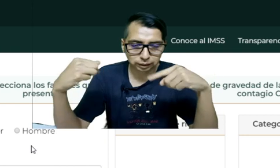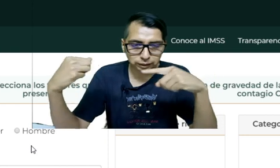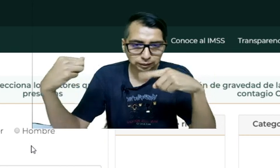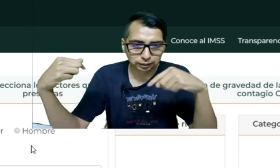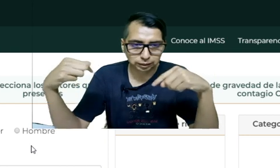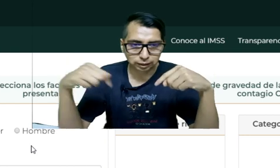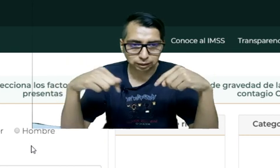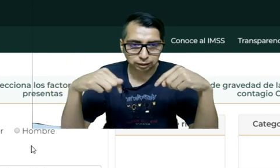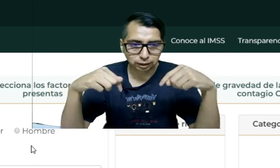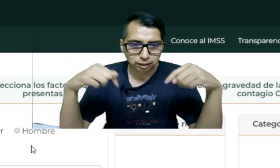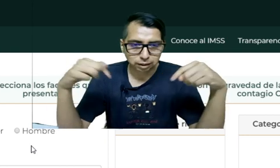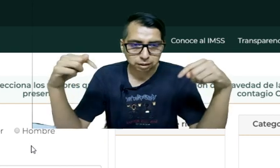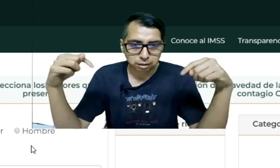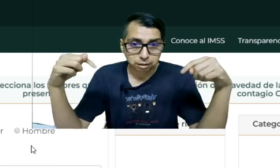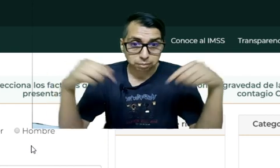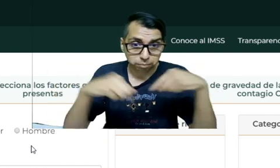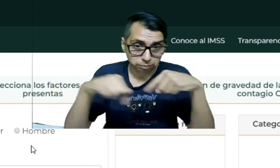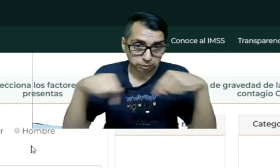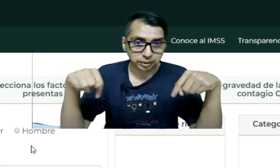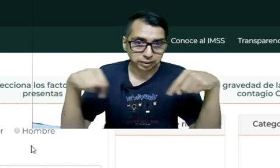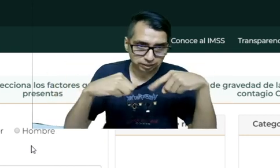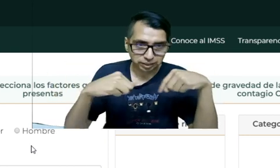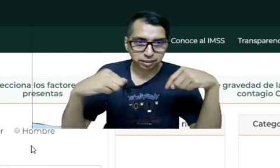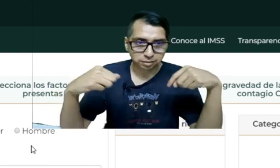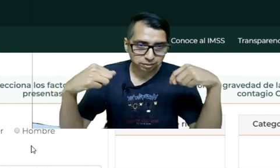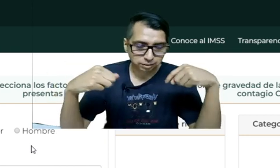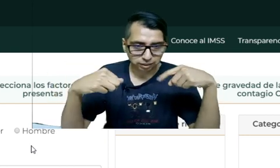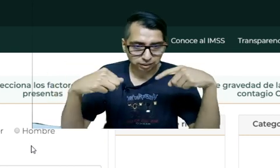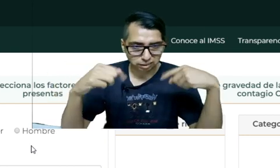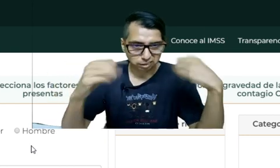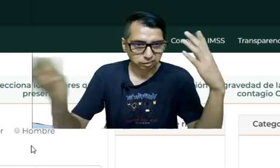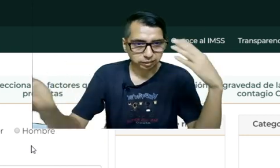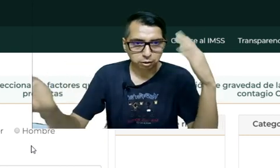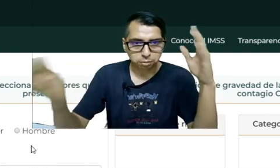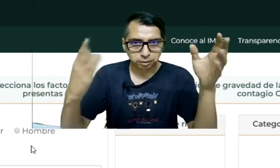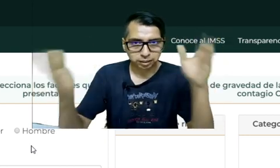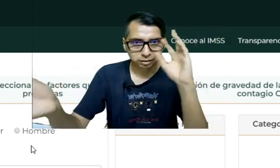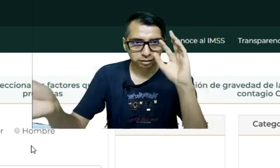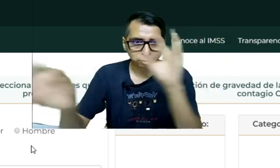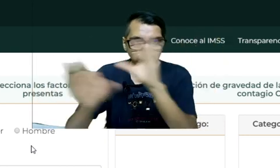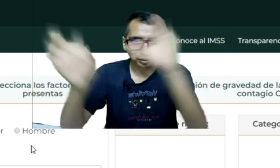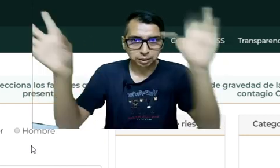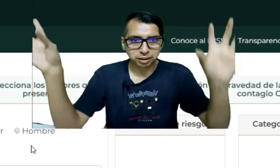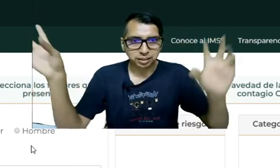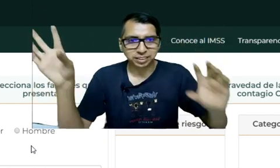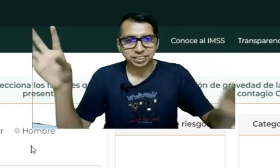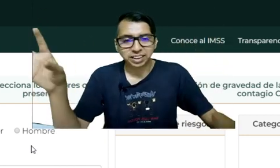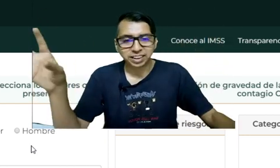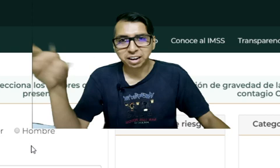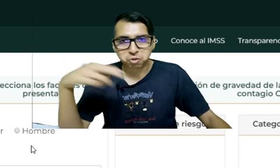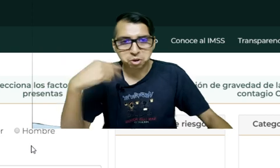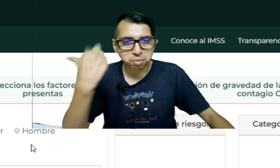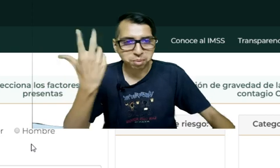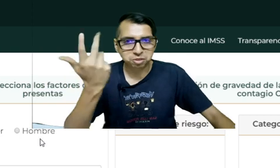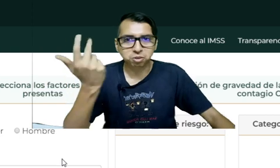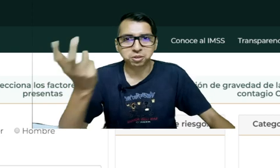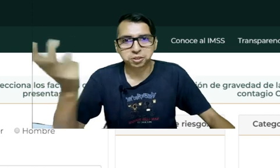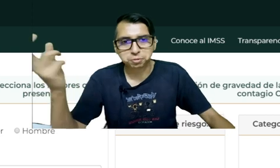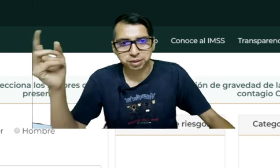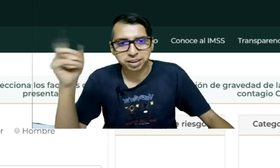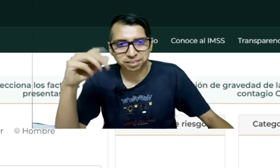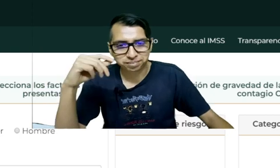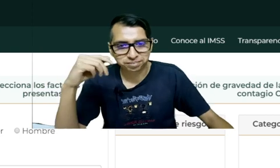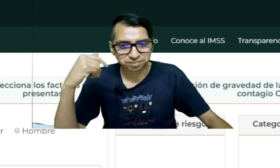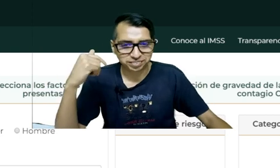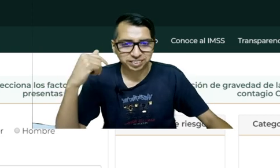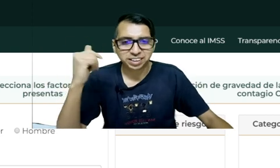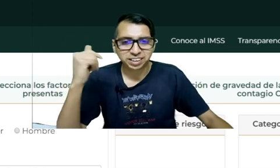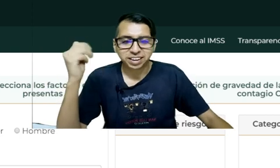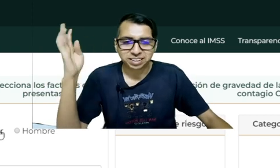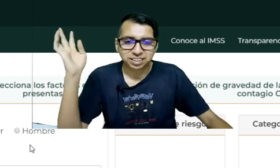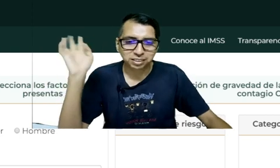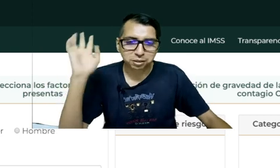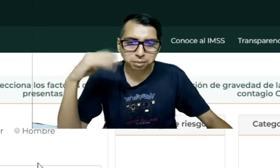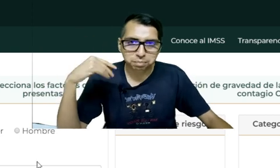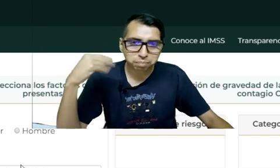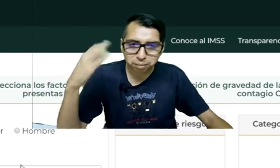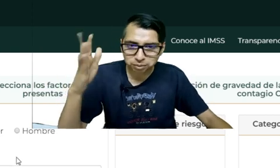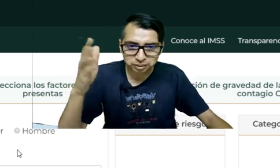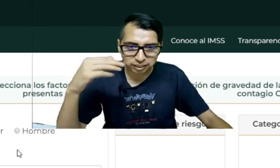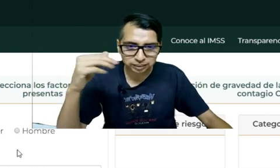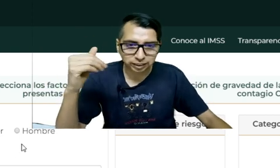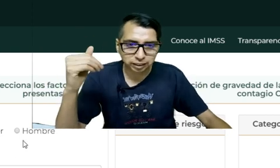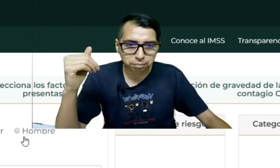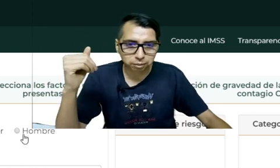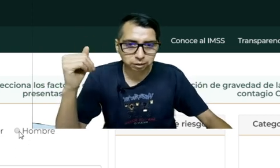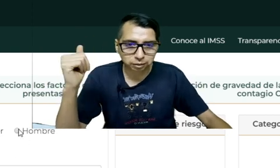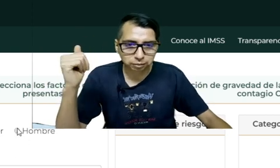viste pues aquí está y ya como que todo se el universo conspira nos